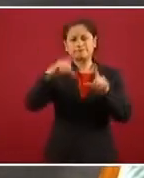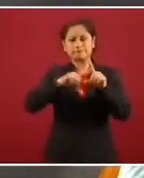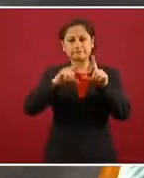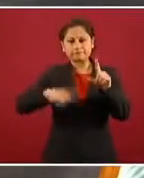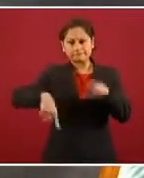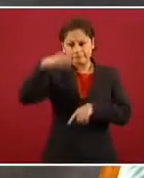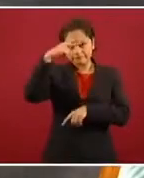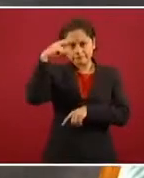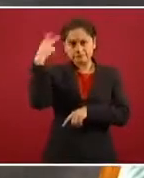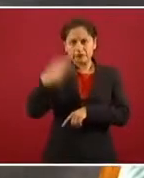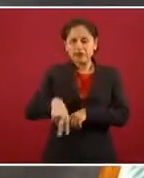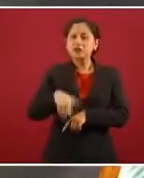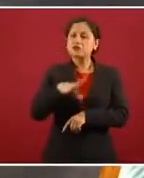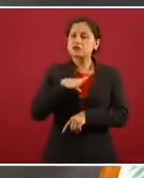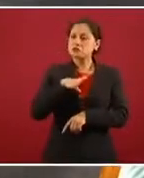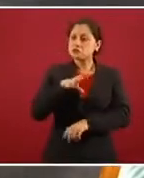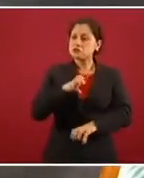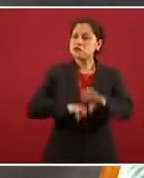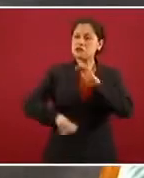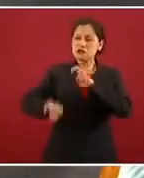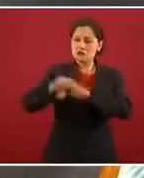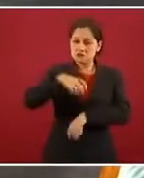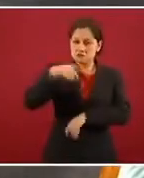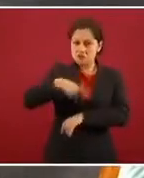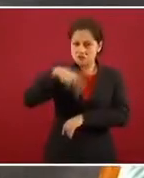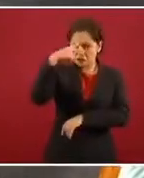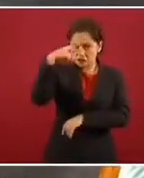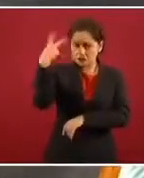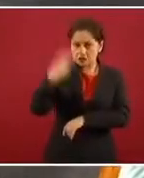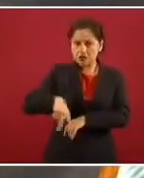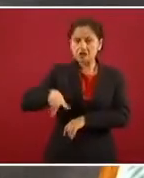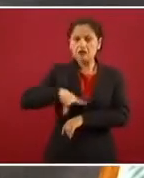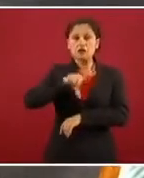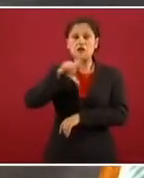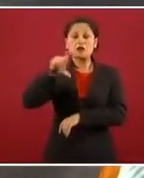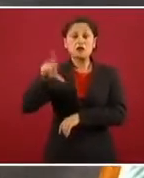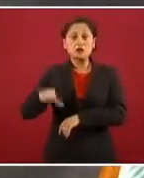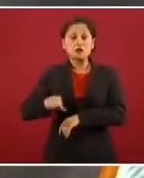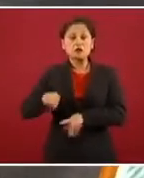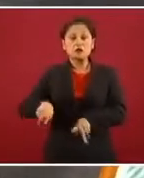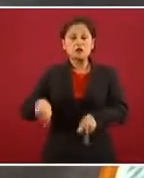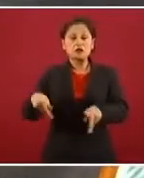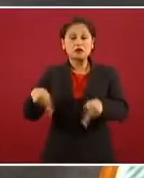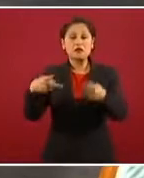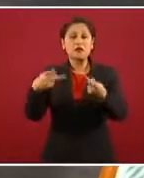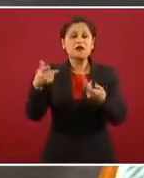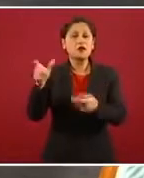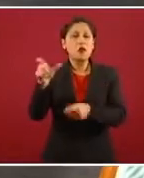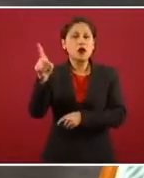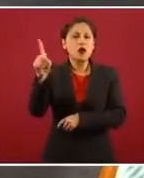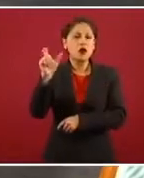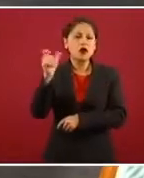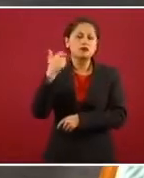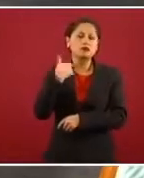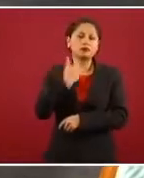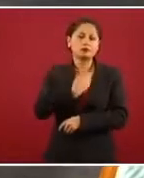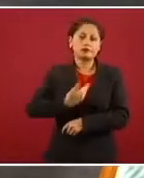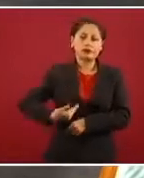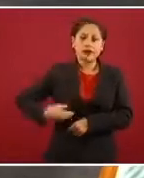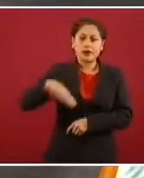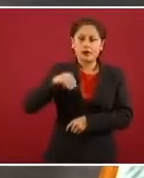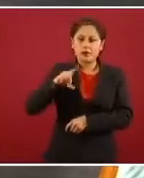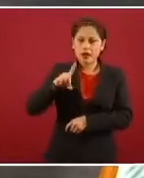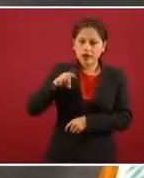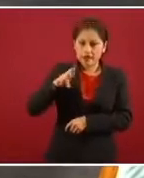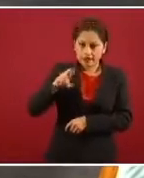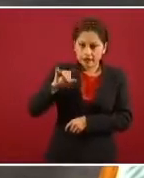empresas paraestatales. Más de 1,000 se vendieron durante el sexenio de la Madrid y Salinas.